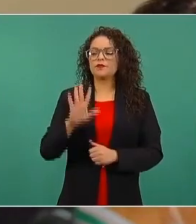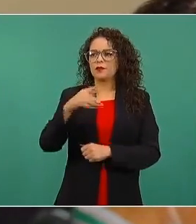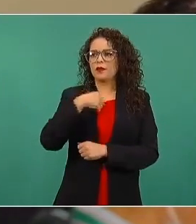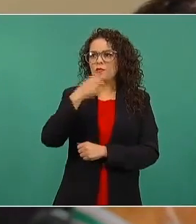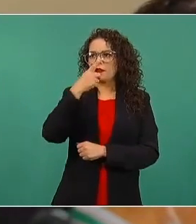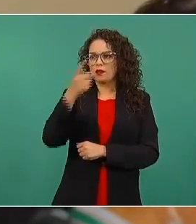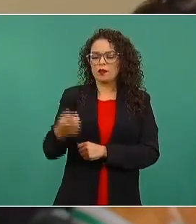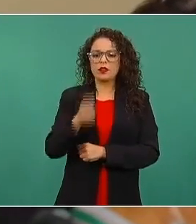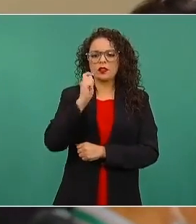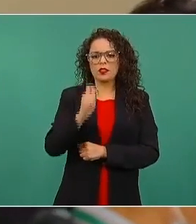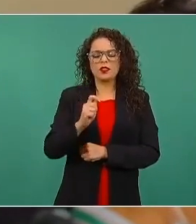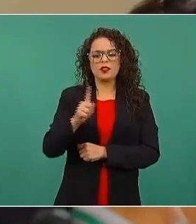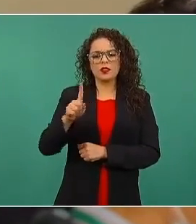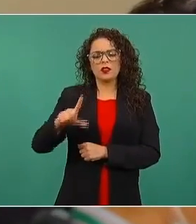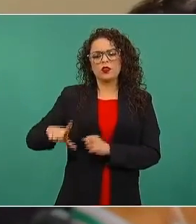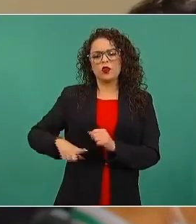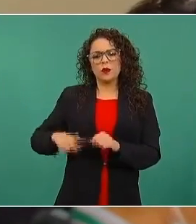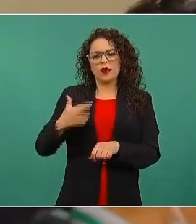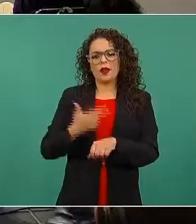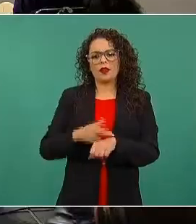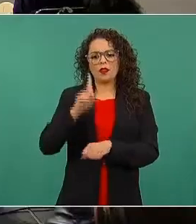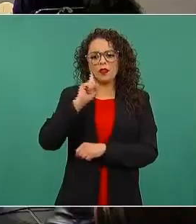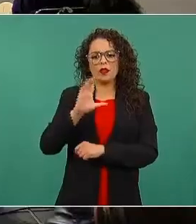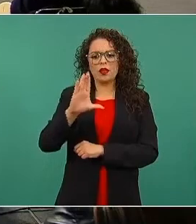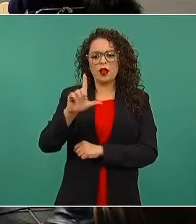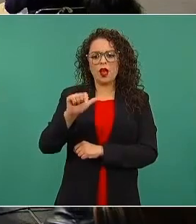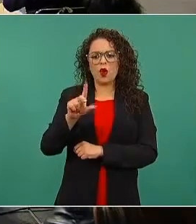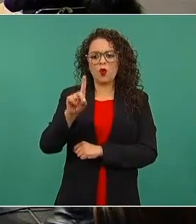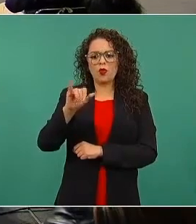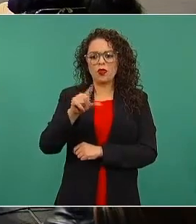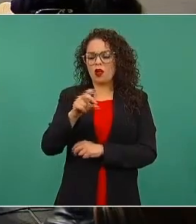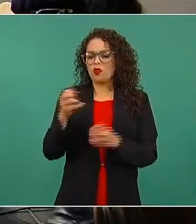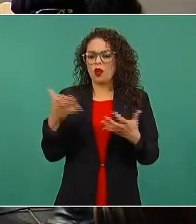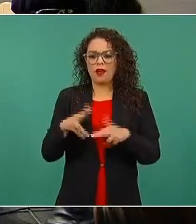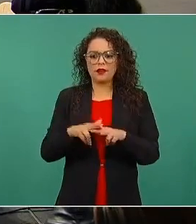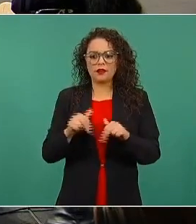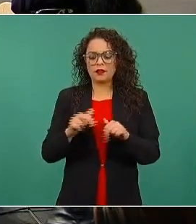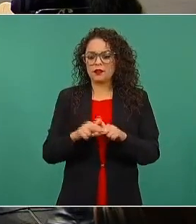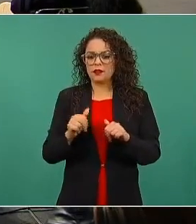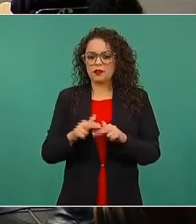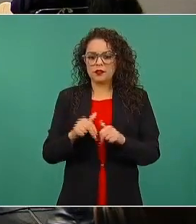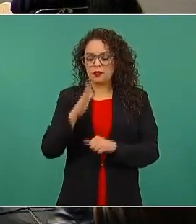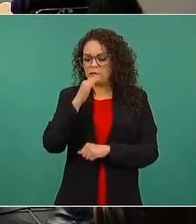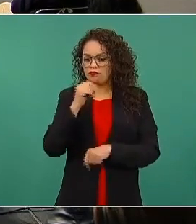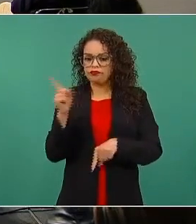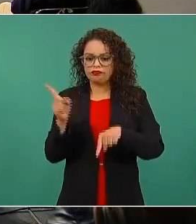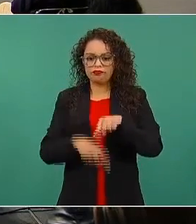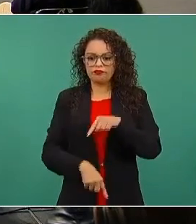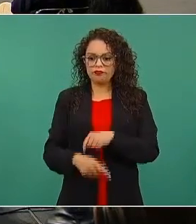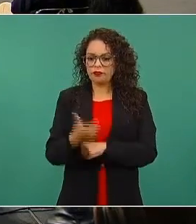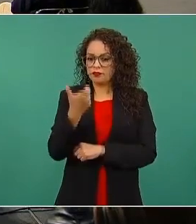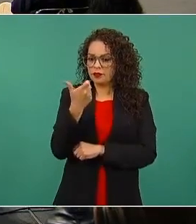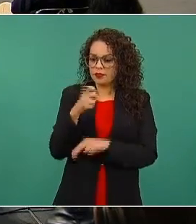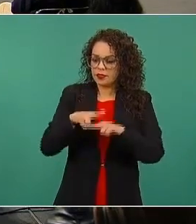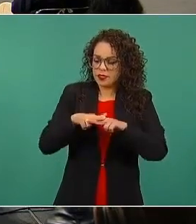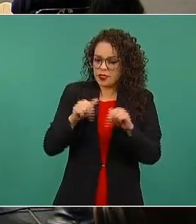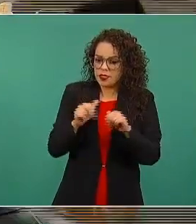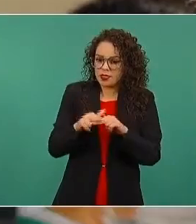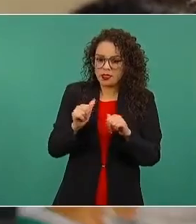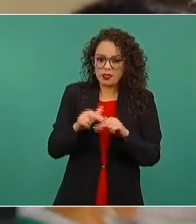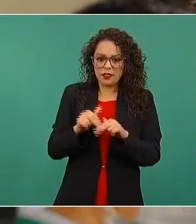los gobernantes, la gobernadora Claudia Pavlovich no hizo absolutamente nada, no le pudo quitar un solo peso de los